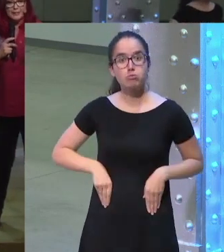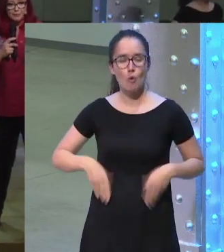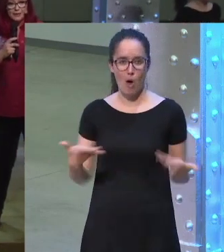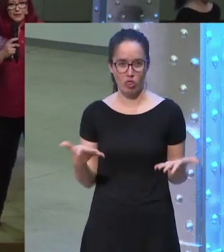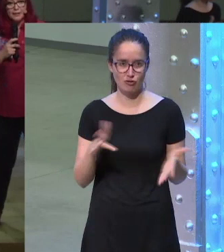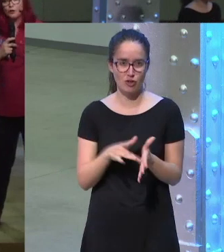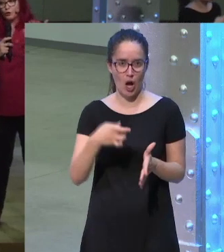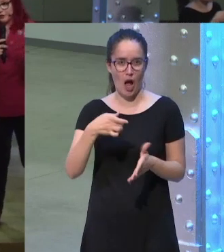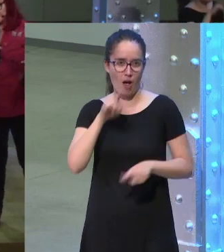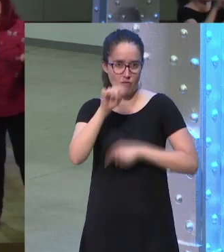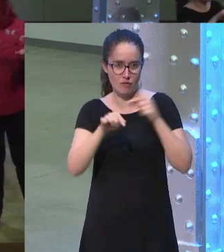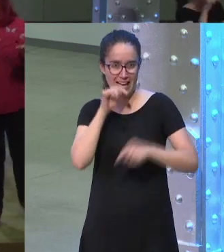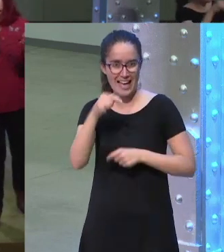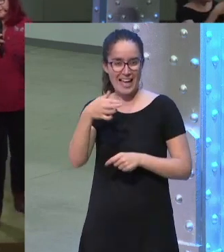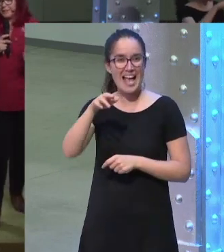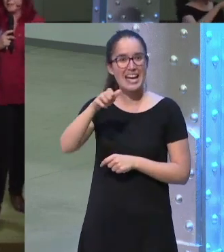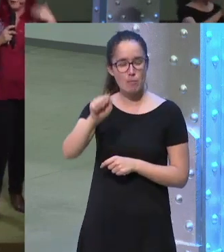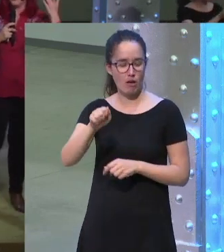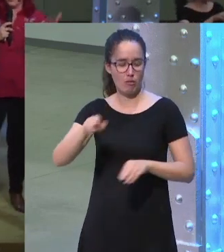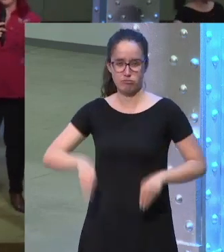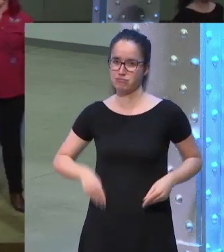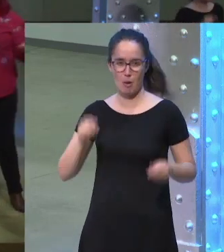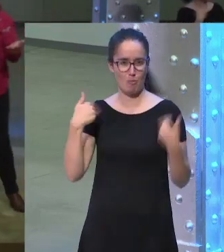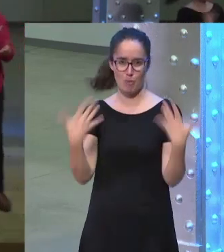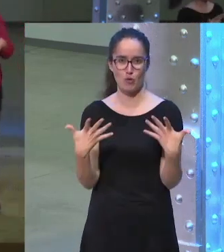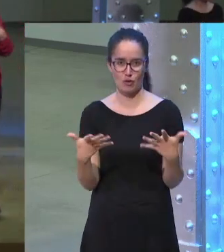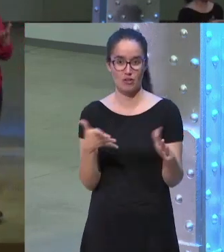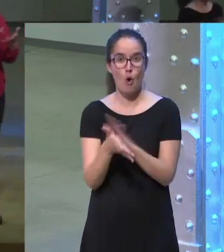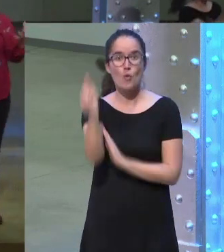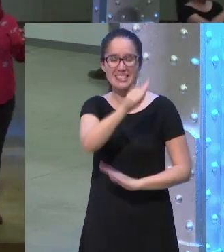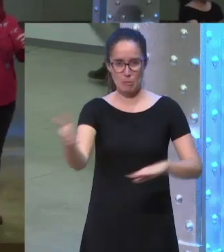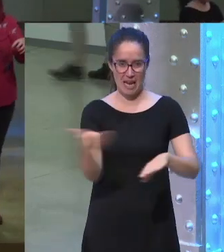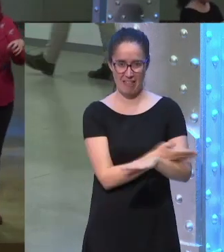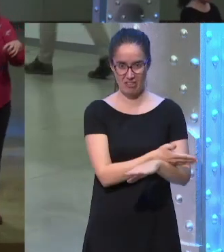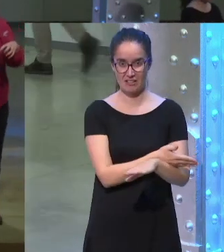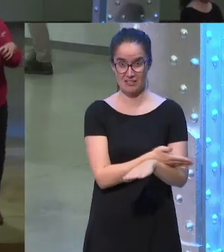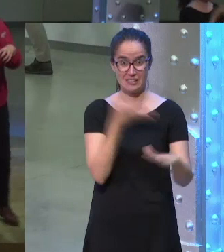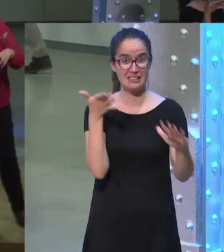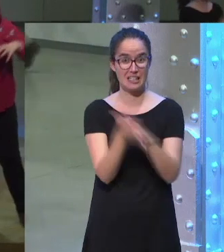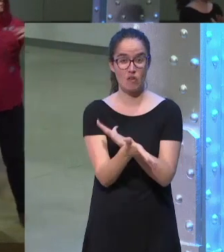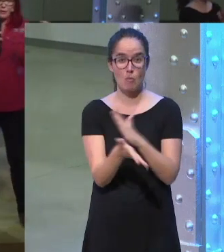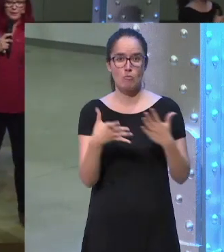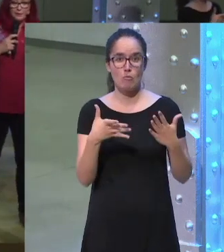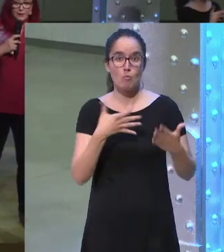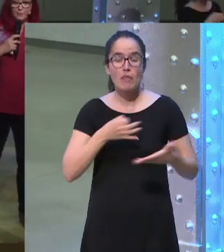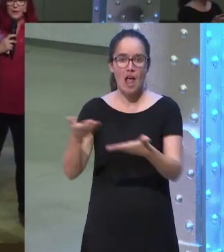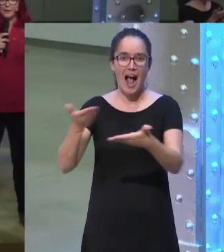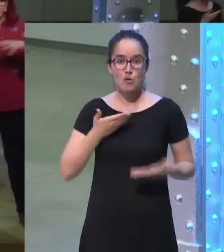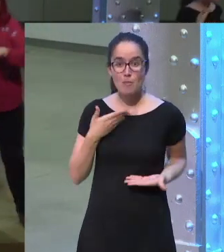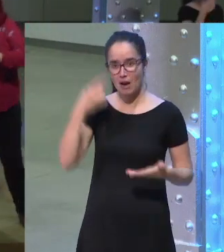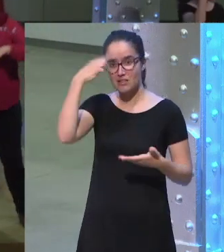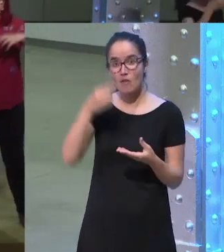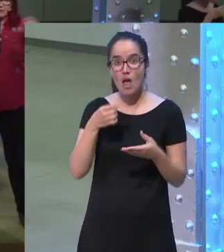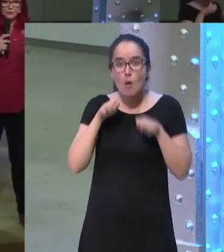llegó la gripe y que los contagió a ellos antes que nadie y además con una semana de antelación. Con lo cual nos puede ayudar a predecir una epidemia